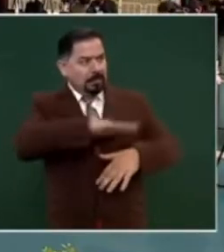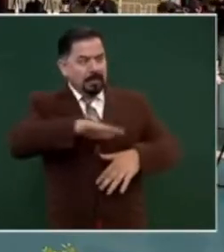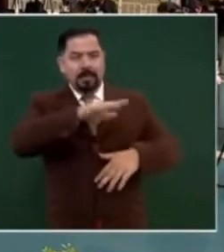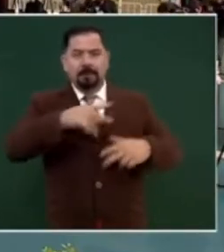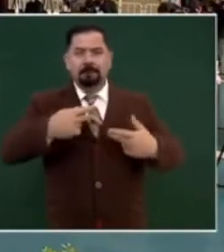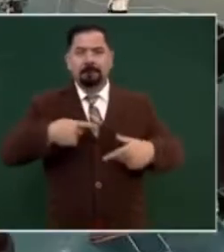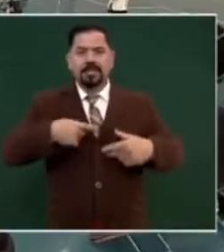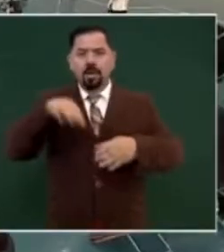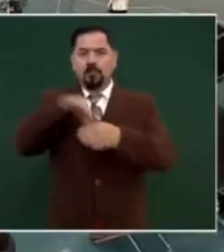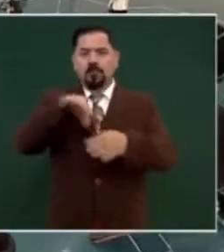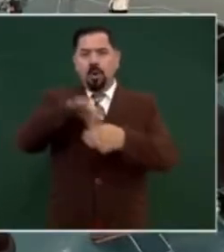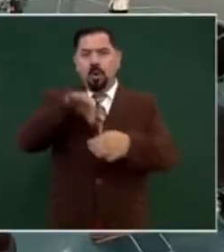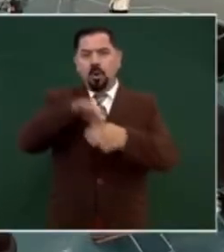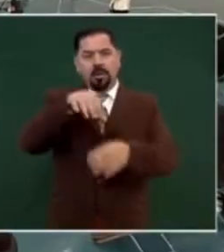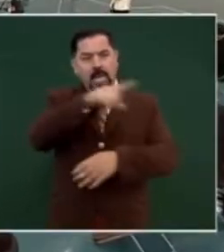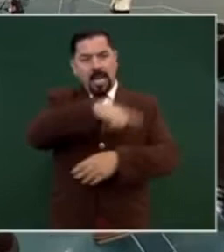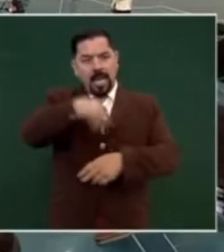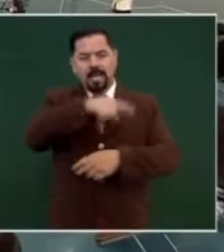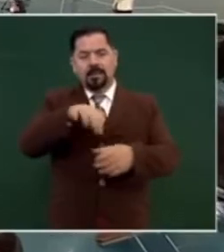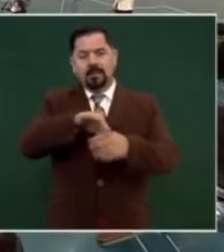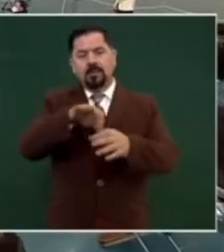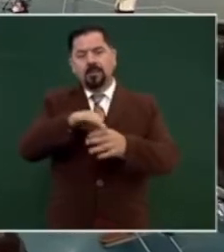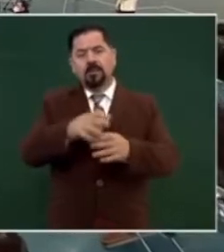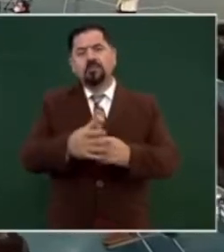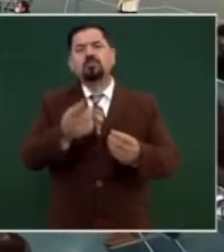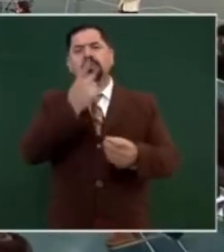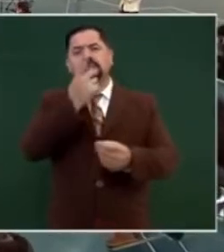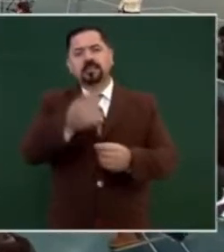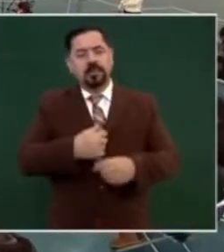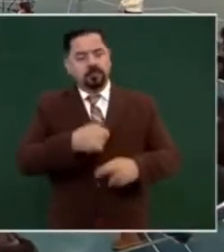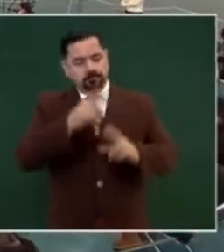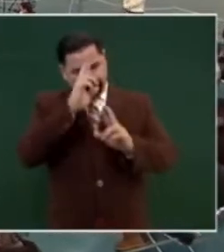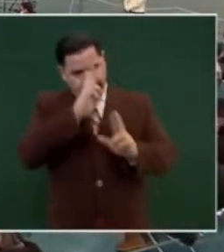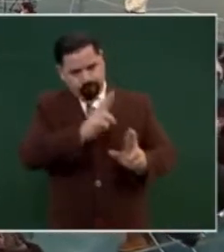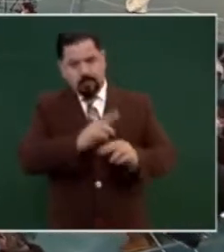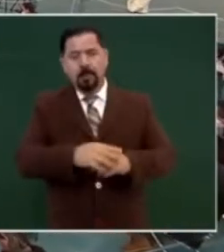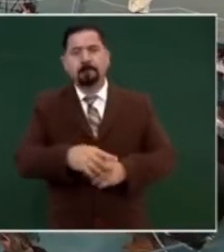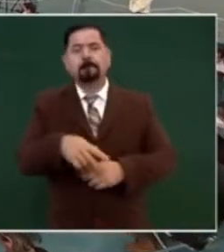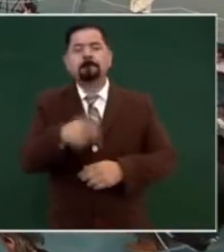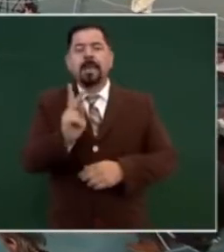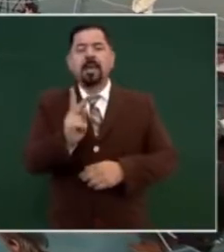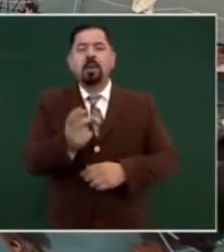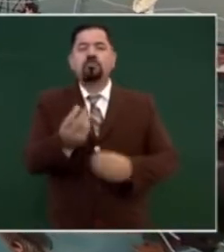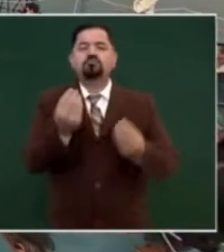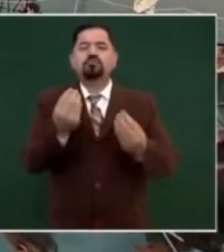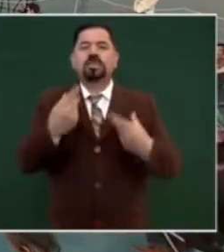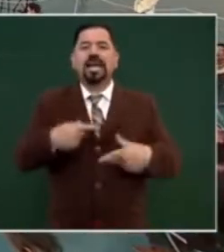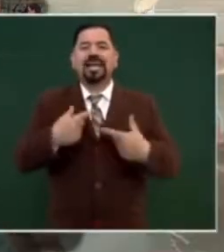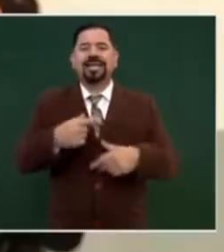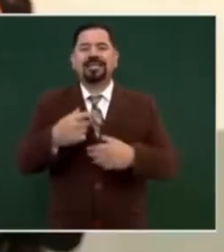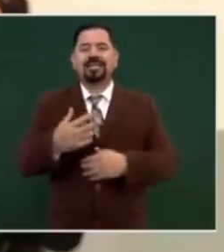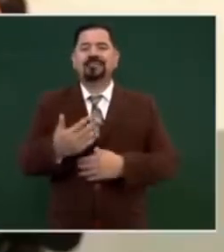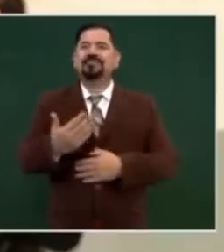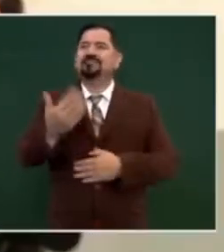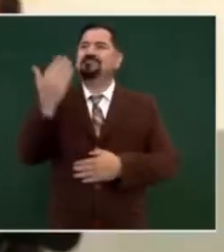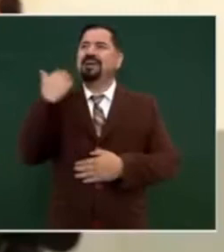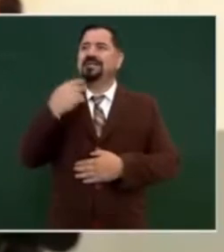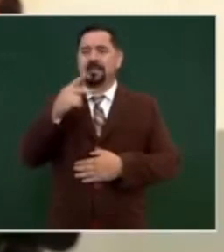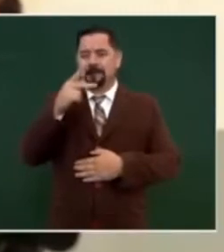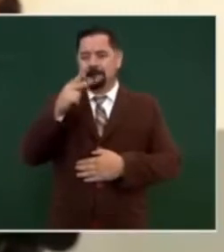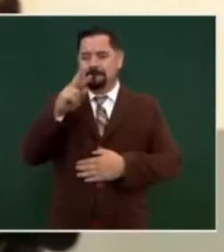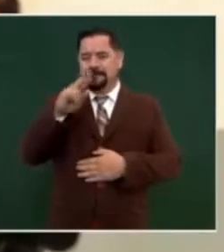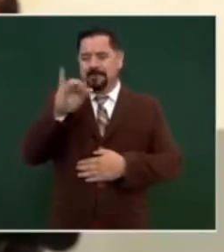votaron por algo lo de ahora siento mucho y que no están necesariamente que estaban cansados del prian